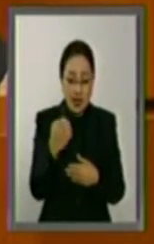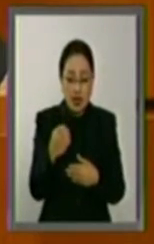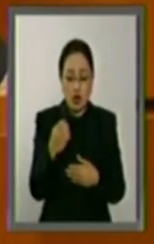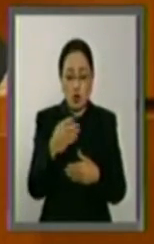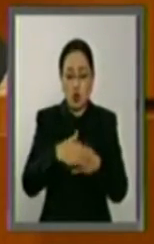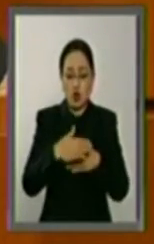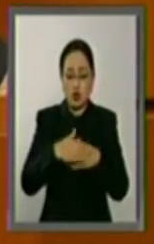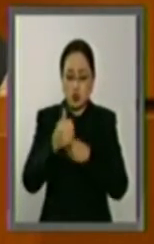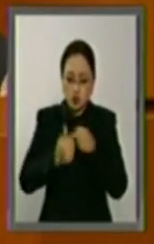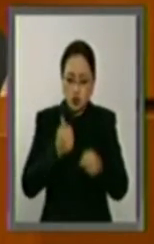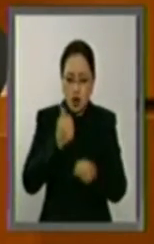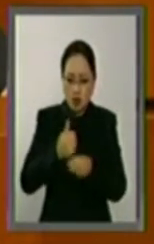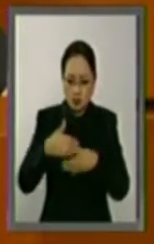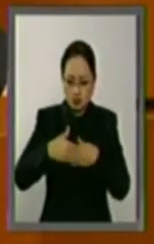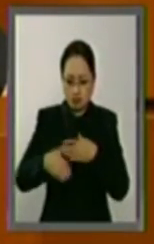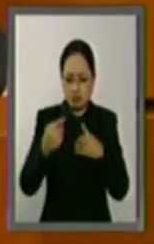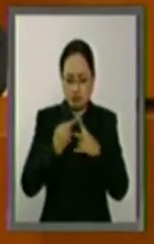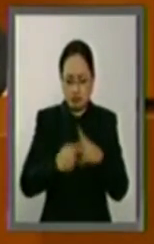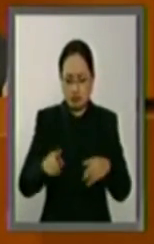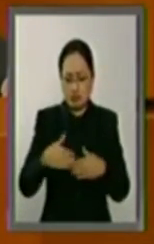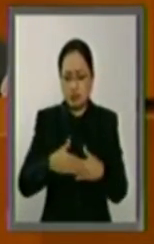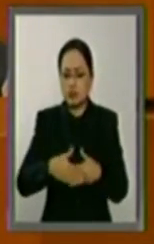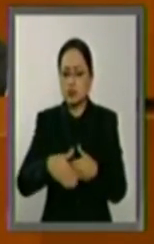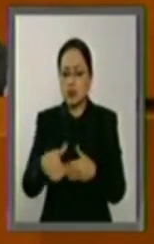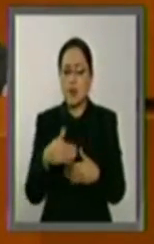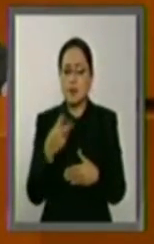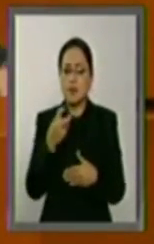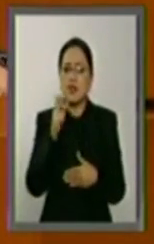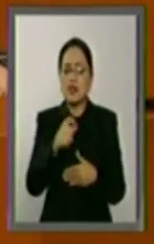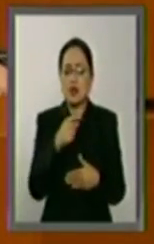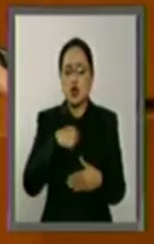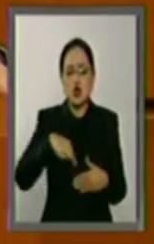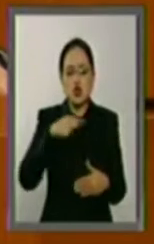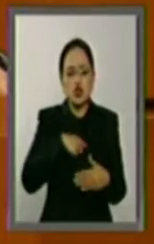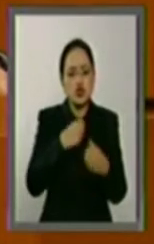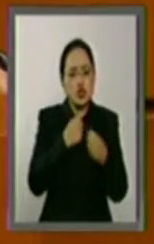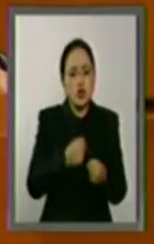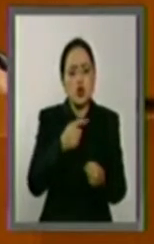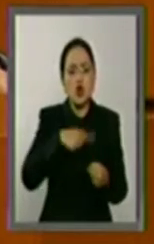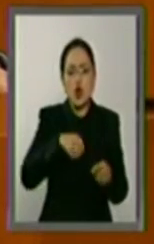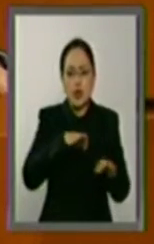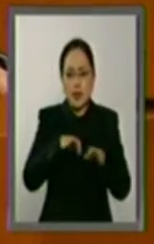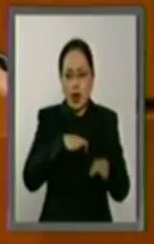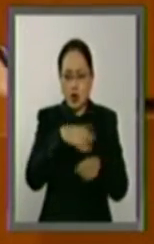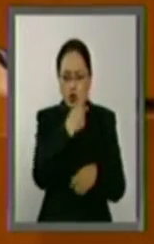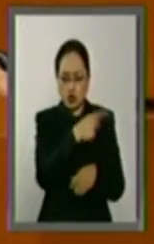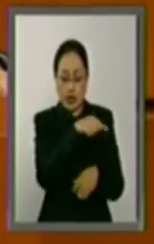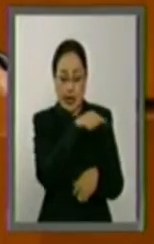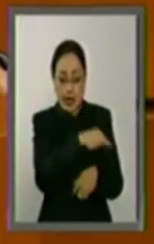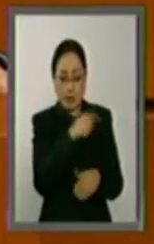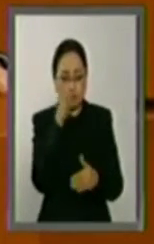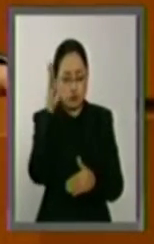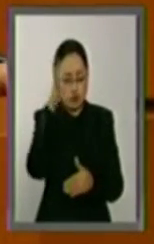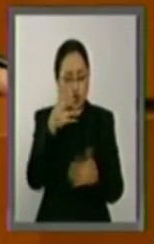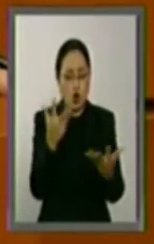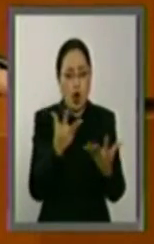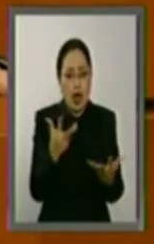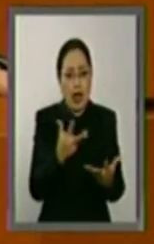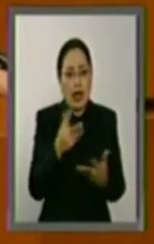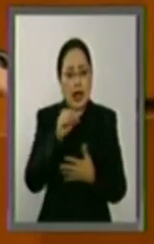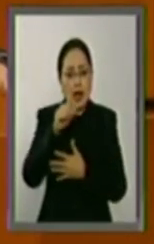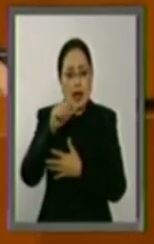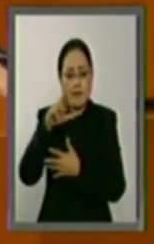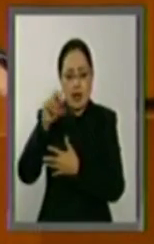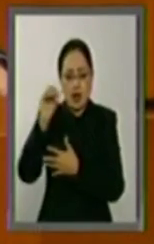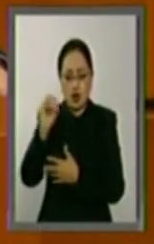enero próximo. Y seguros estamos que el trabajo que haga Álvaro Vizcaíno en conjunto con